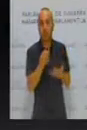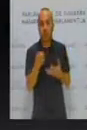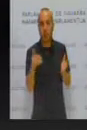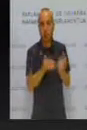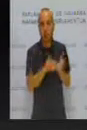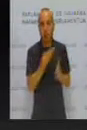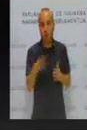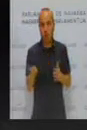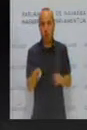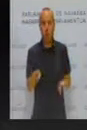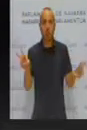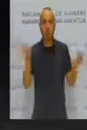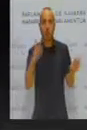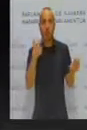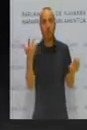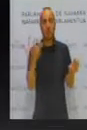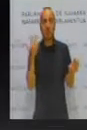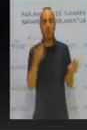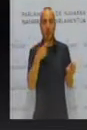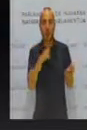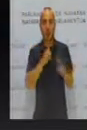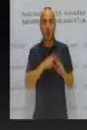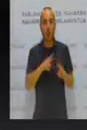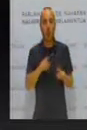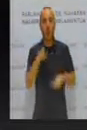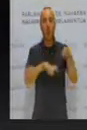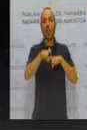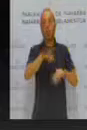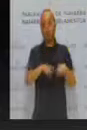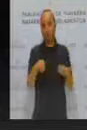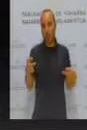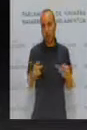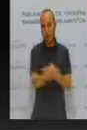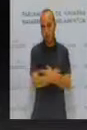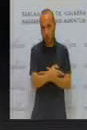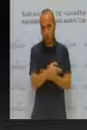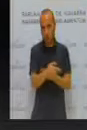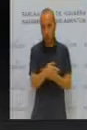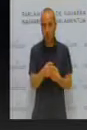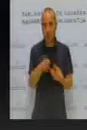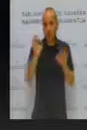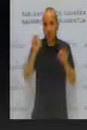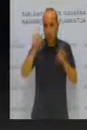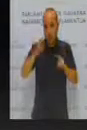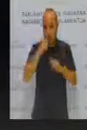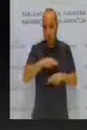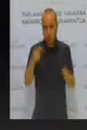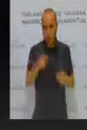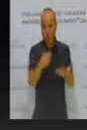rimbombante denominación de reversión de los recortes en la enseñanza pública. De los 606.000 euros